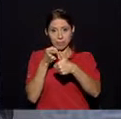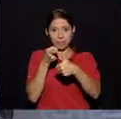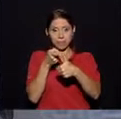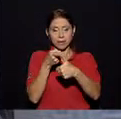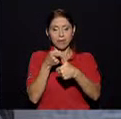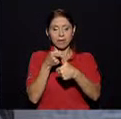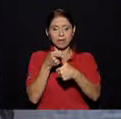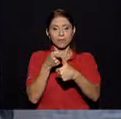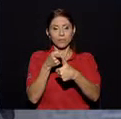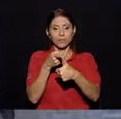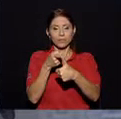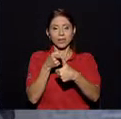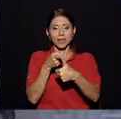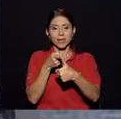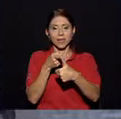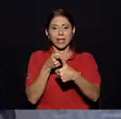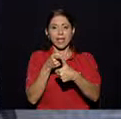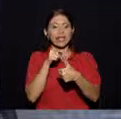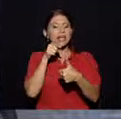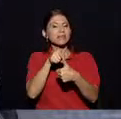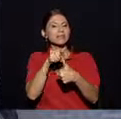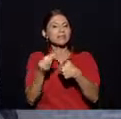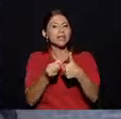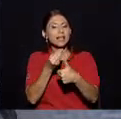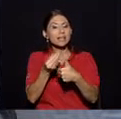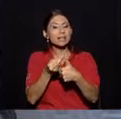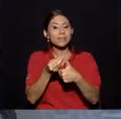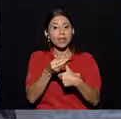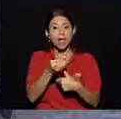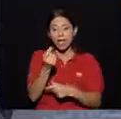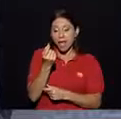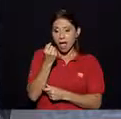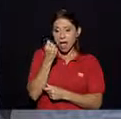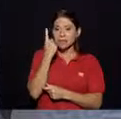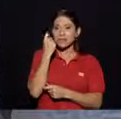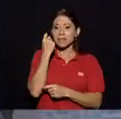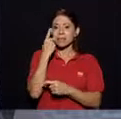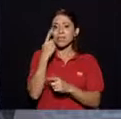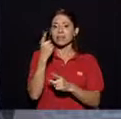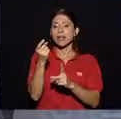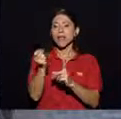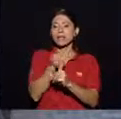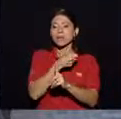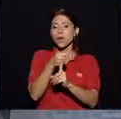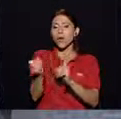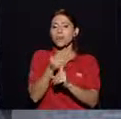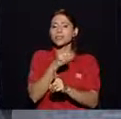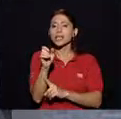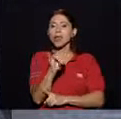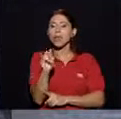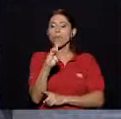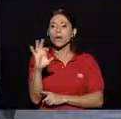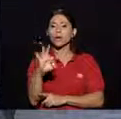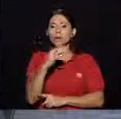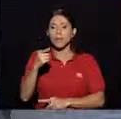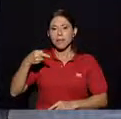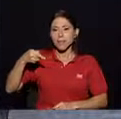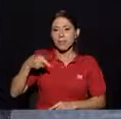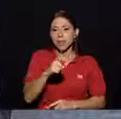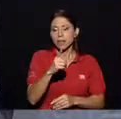ver con el entendimiento de la violencia como una forma de maltrato, cualquier forma de